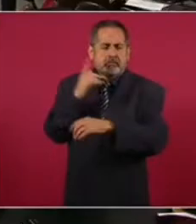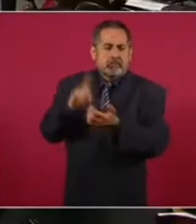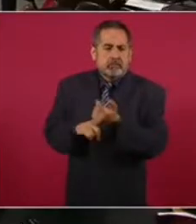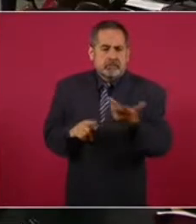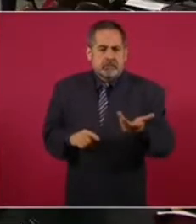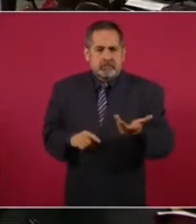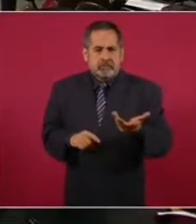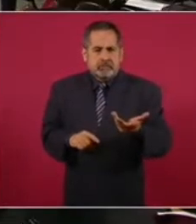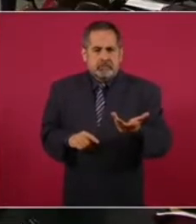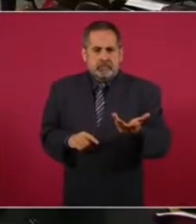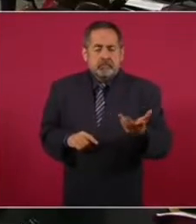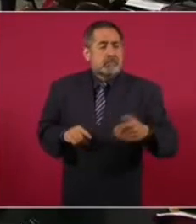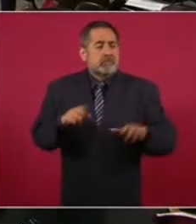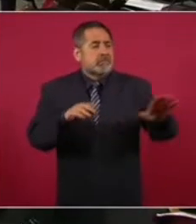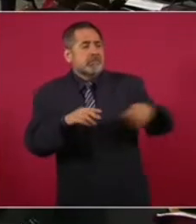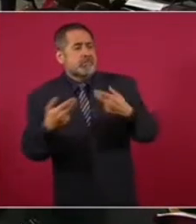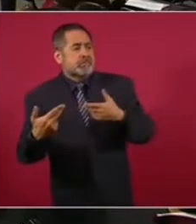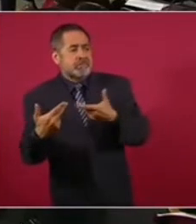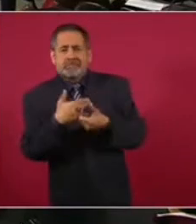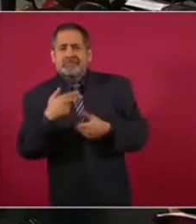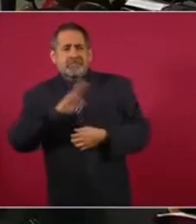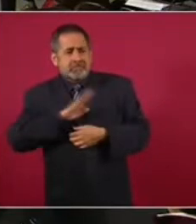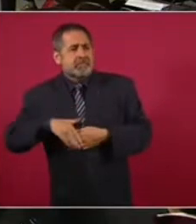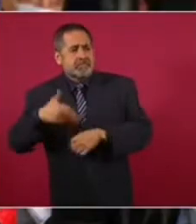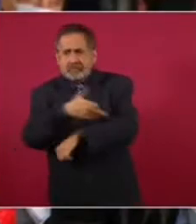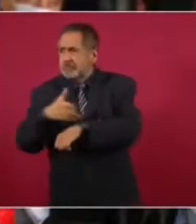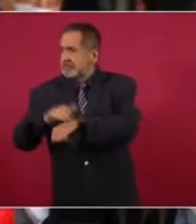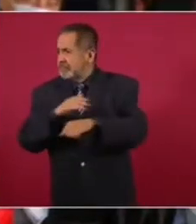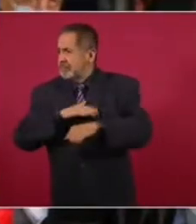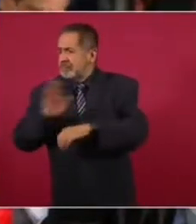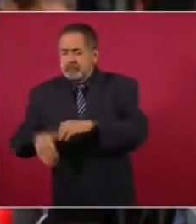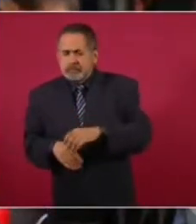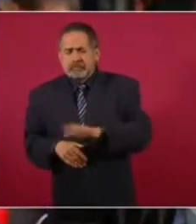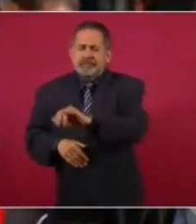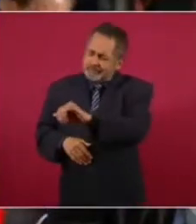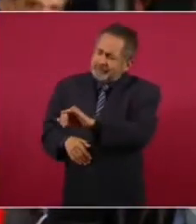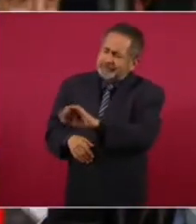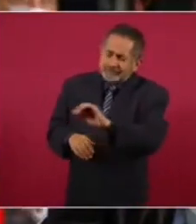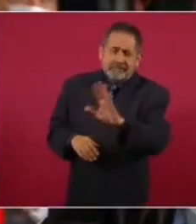matan a nuestros amigos, familiares, a todos. Porque, claro, aunque sea irracional,